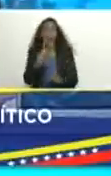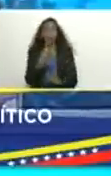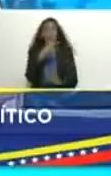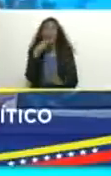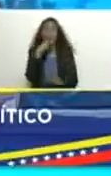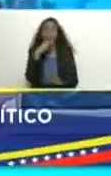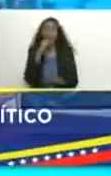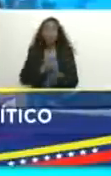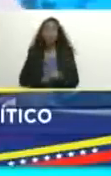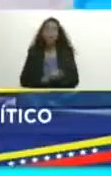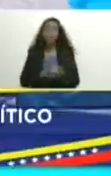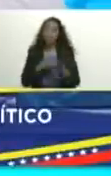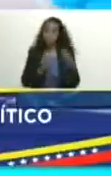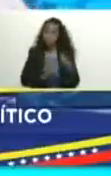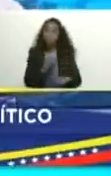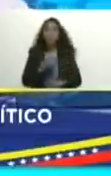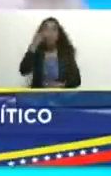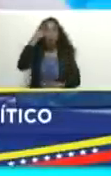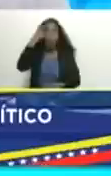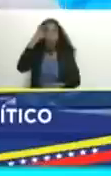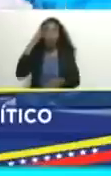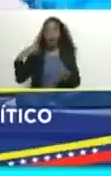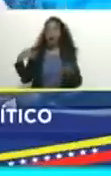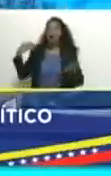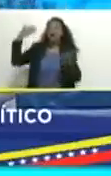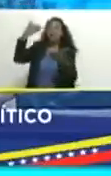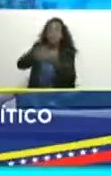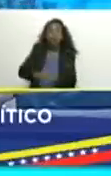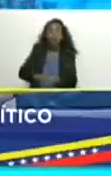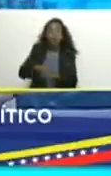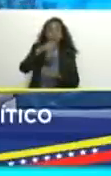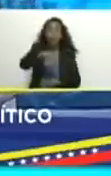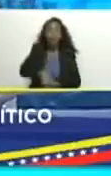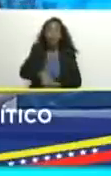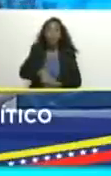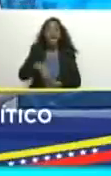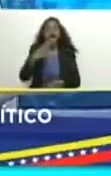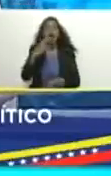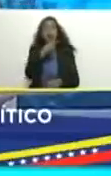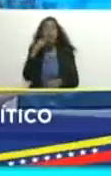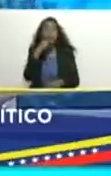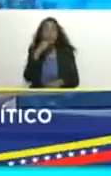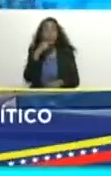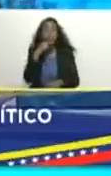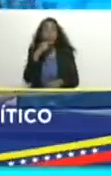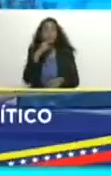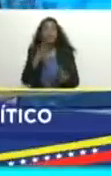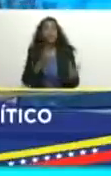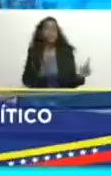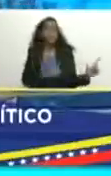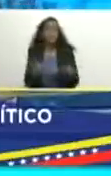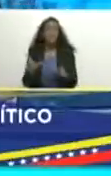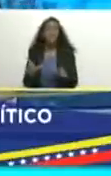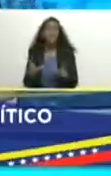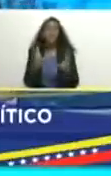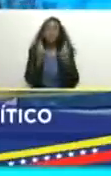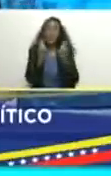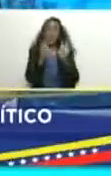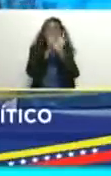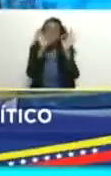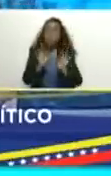octubre, que nosotros, hoy por hoy, aquí donde estamos parados, hemos logrado ya echar a andar una